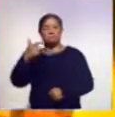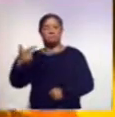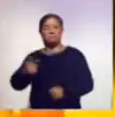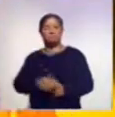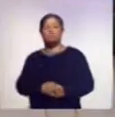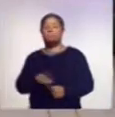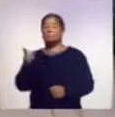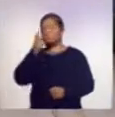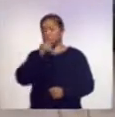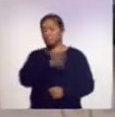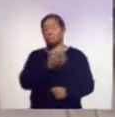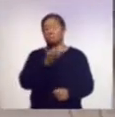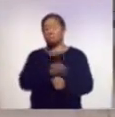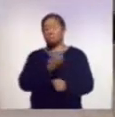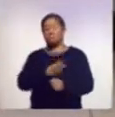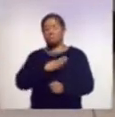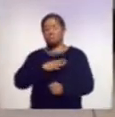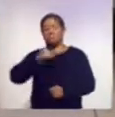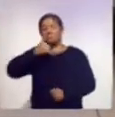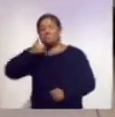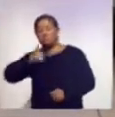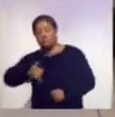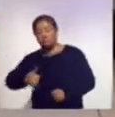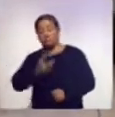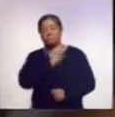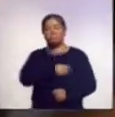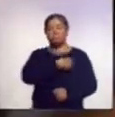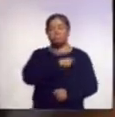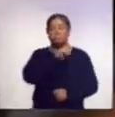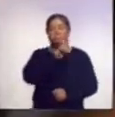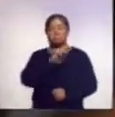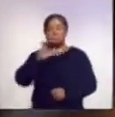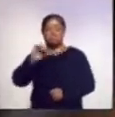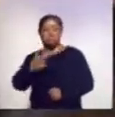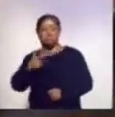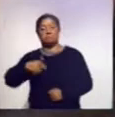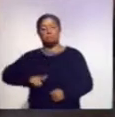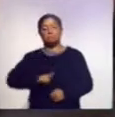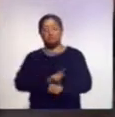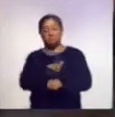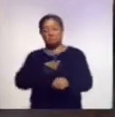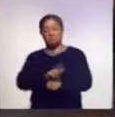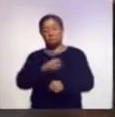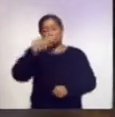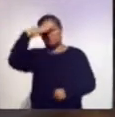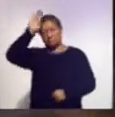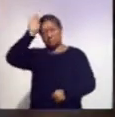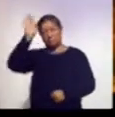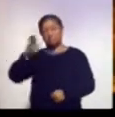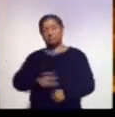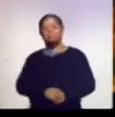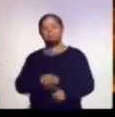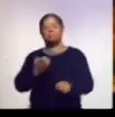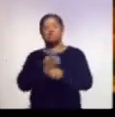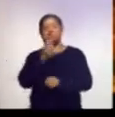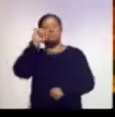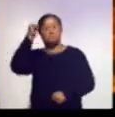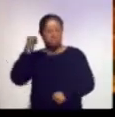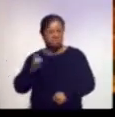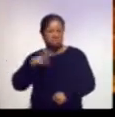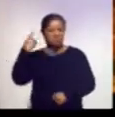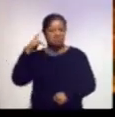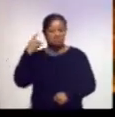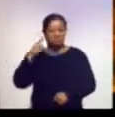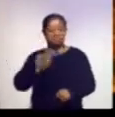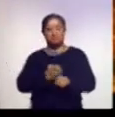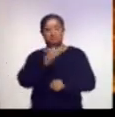contará con la presencia de países como Italia, España, República Checa, Guatemala y Cuba. además de los estados como Sinaloa, Puebla,